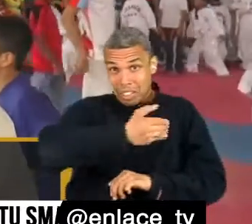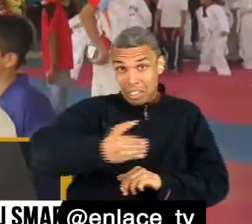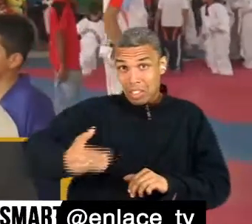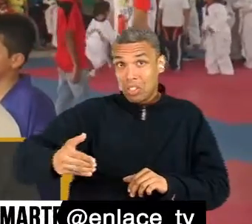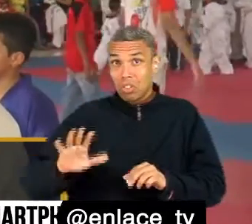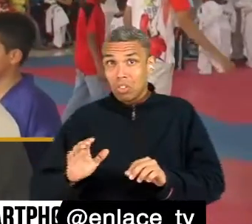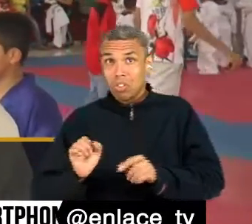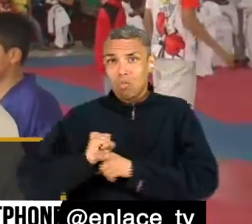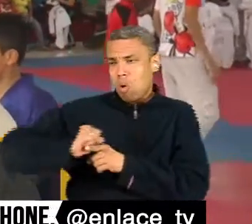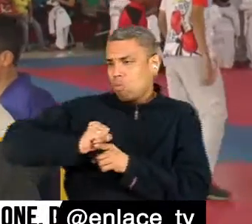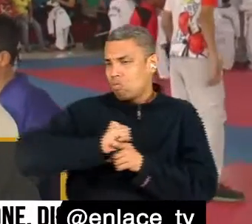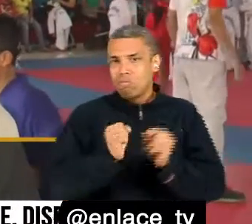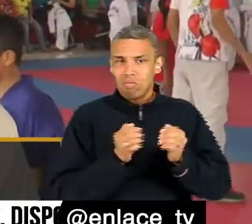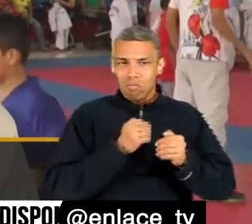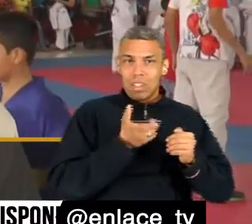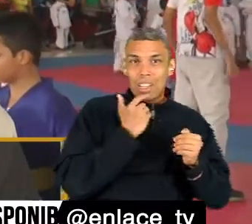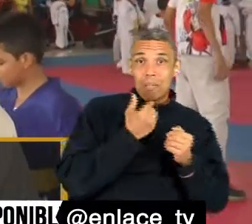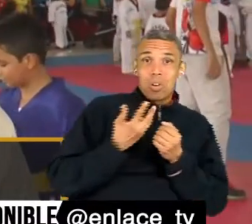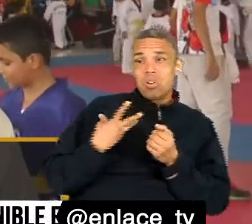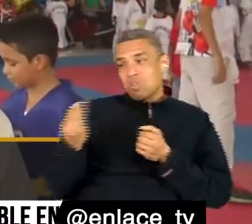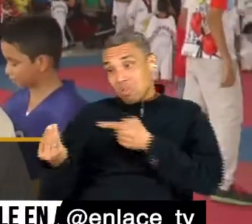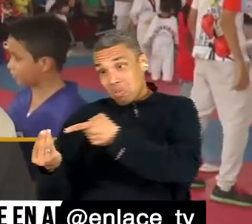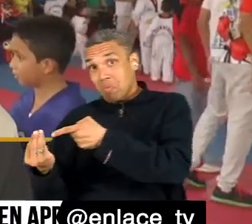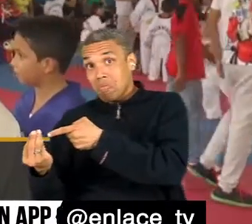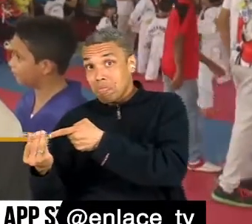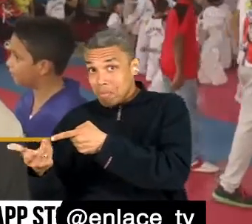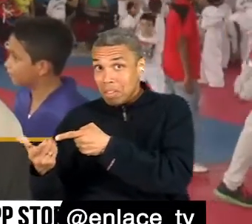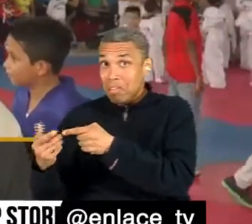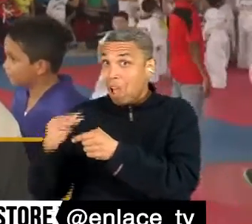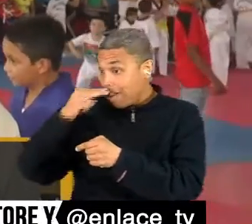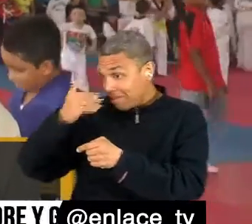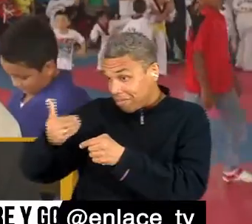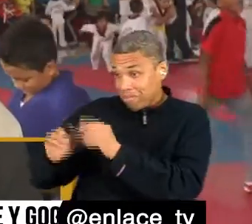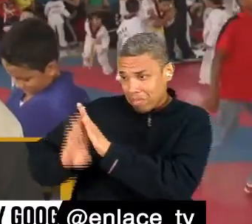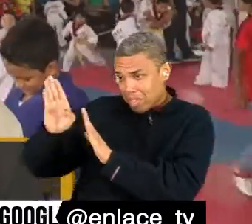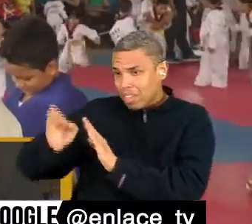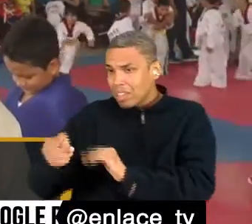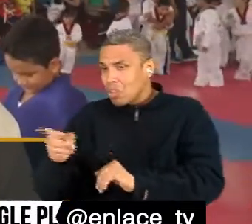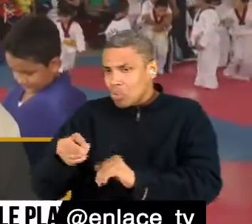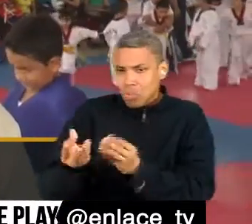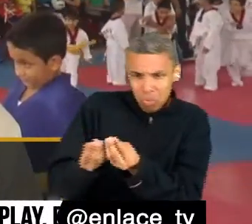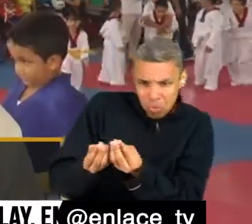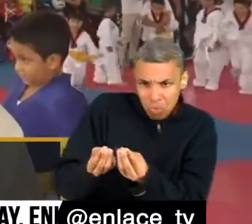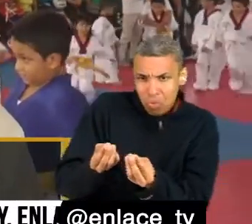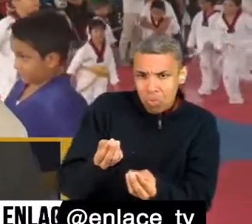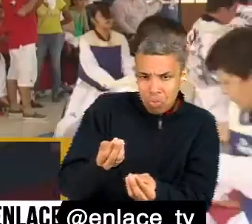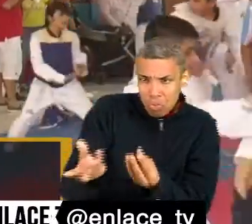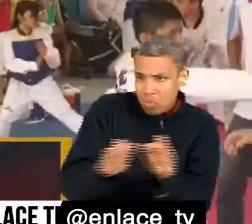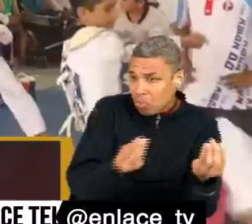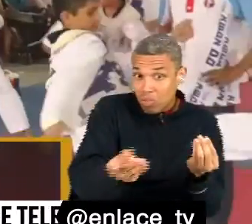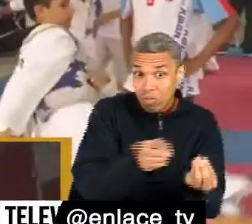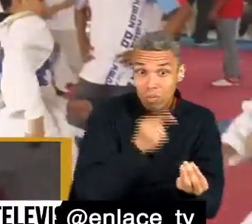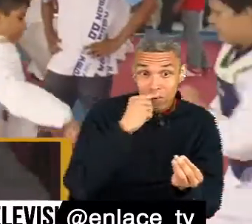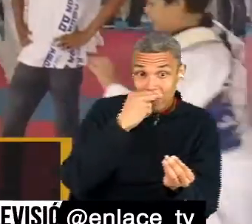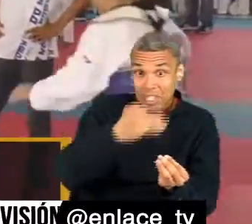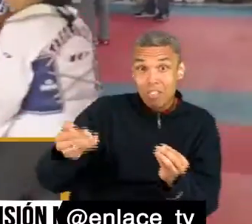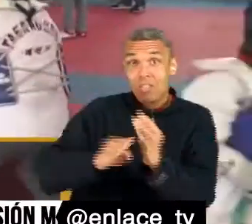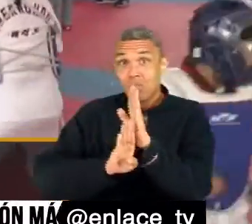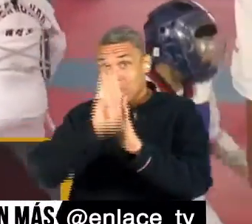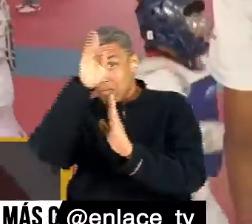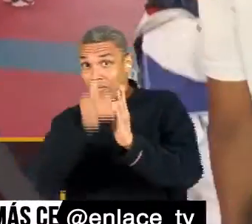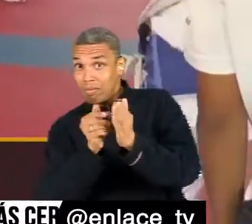se va viendo el proceso que llevan en cada club, se va viendo que tenemos buenas expectativas para unos años más adelante. Los pequeños demostraron